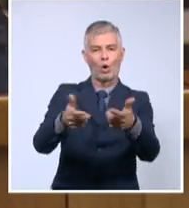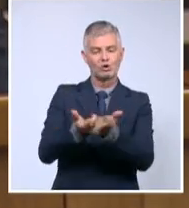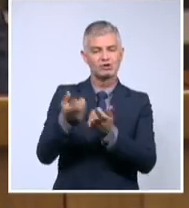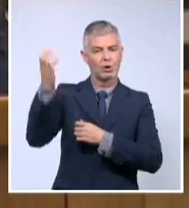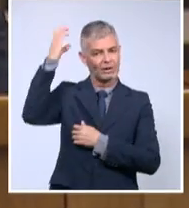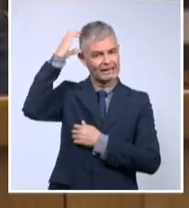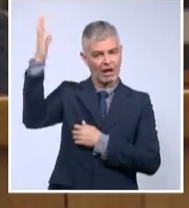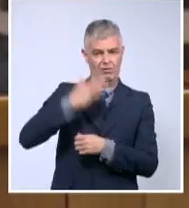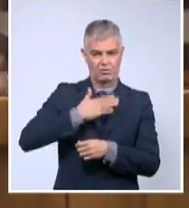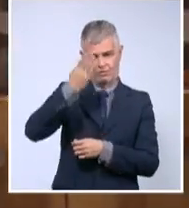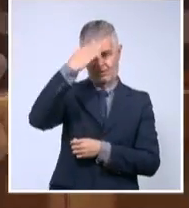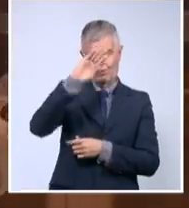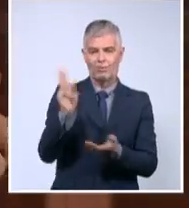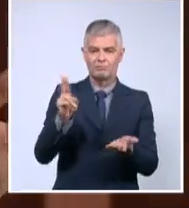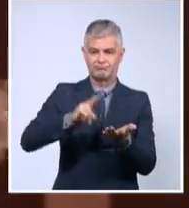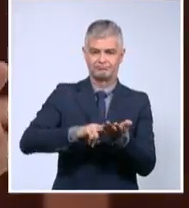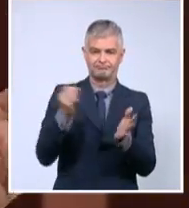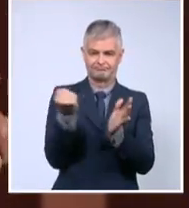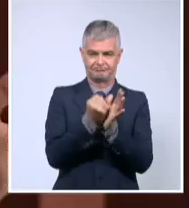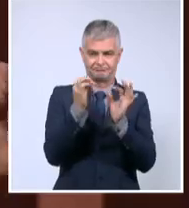Estado.